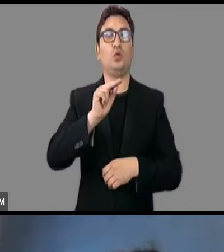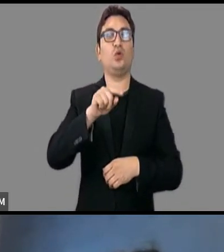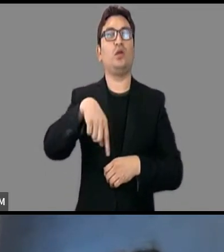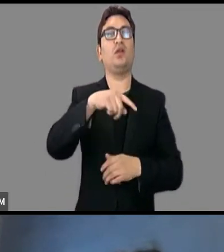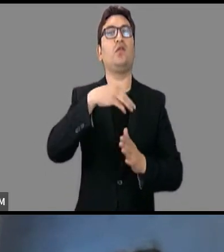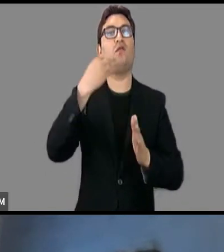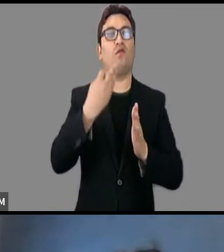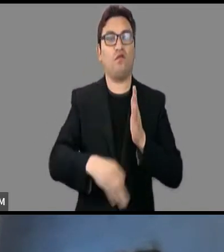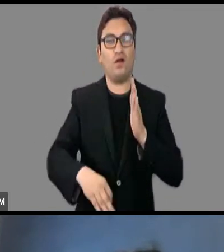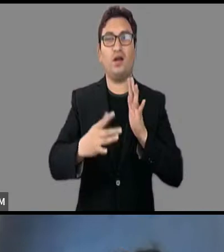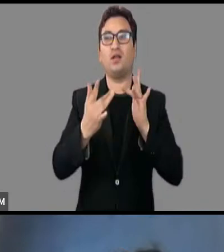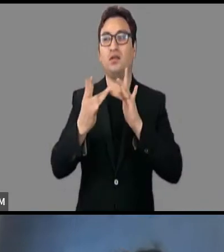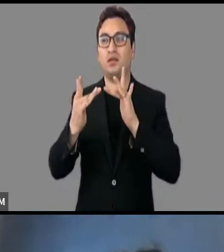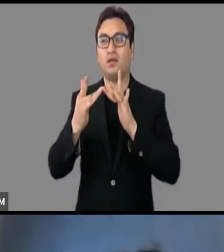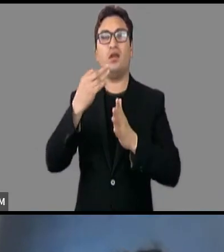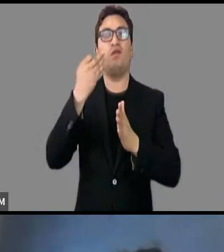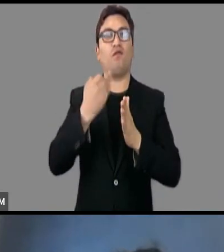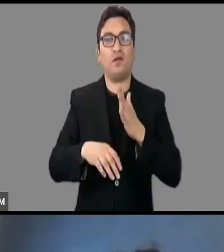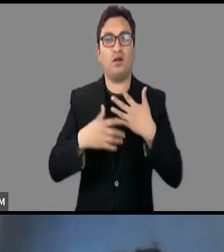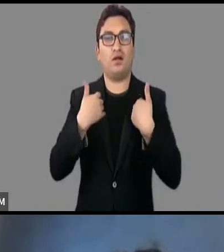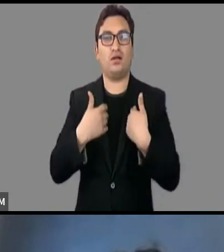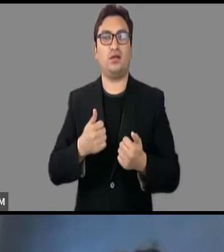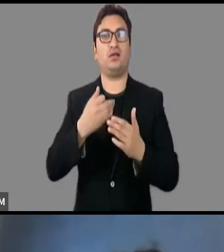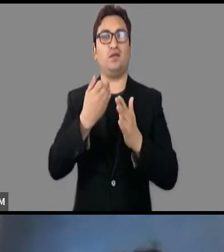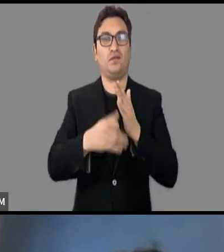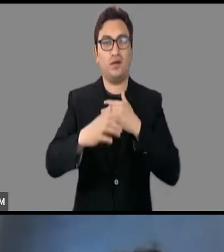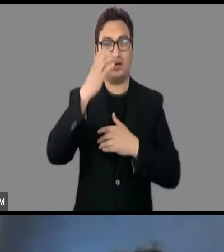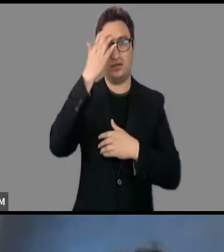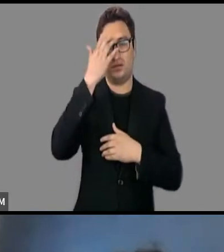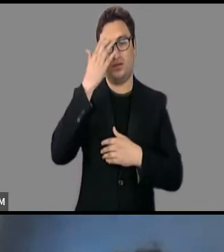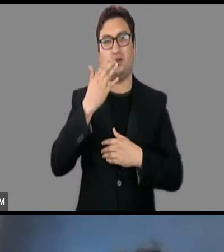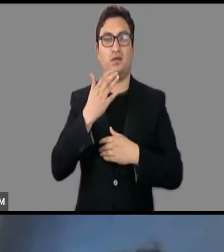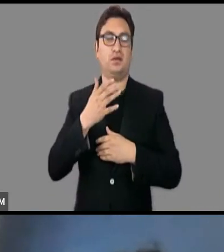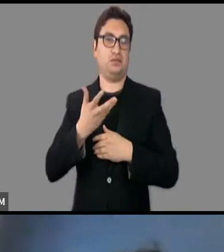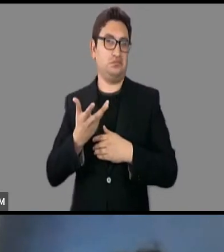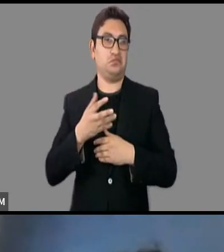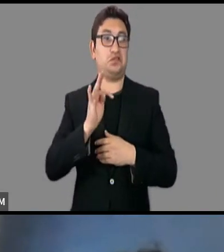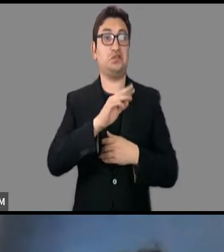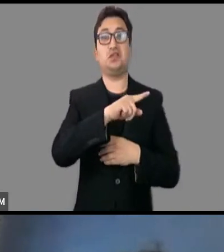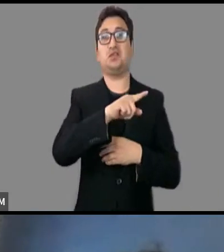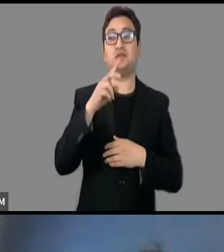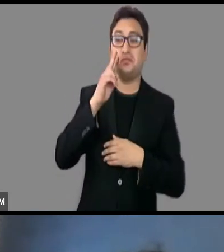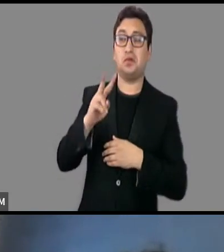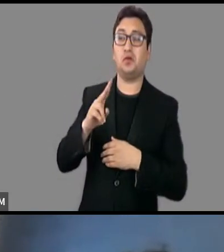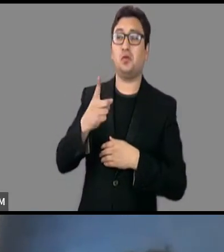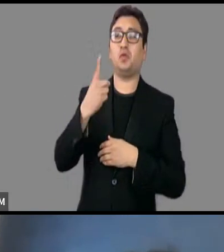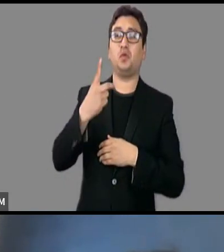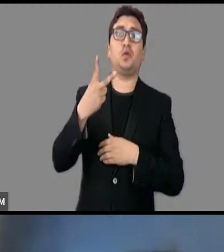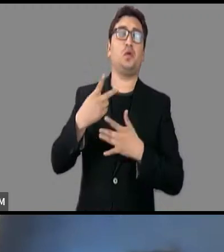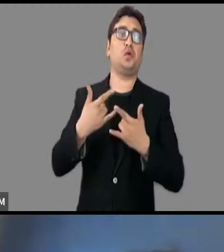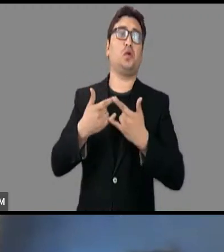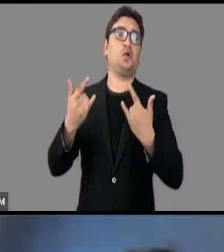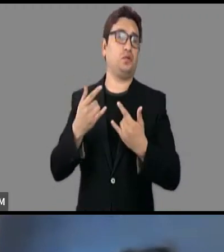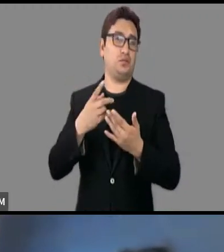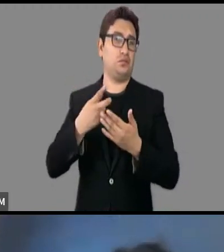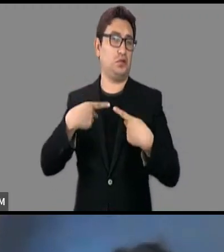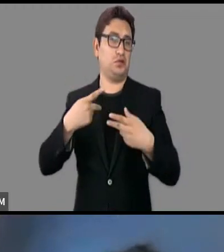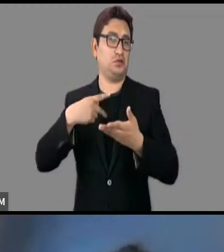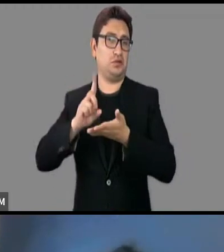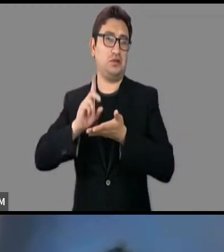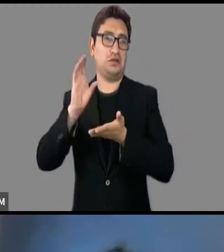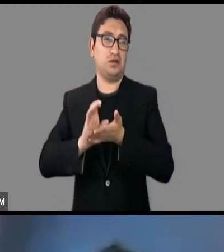contacto, falta de entendimiento, donde tal vez han visto uno o dos casos y entonces